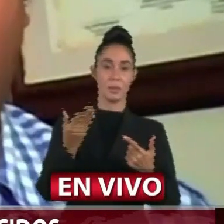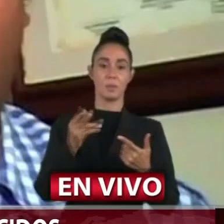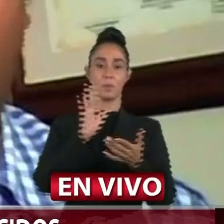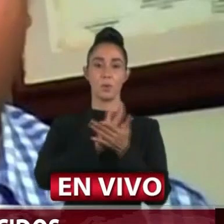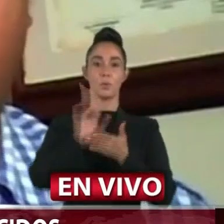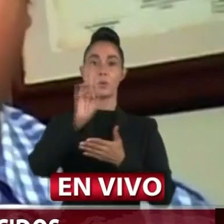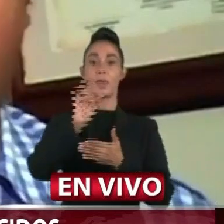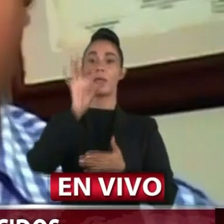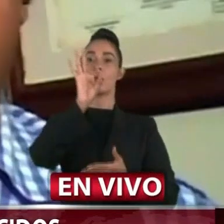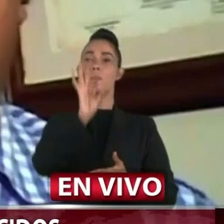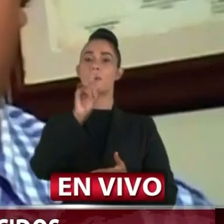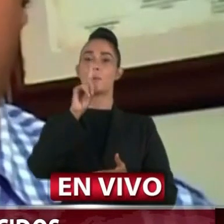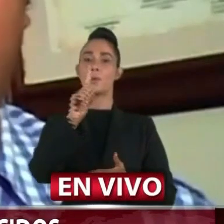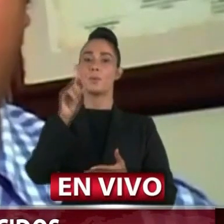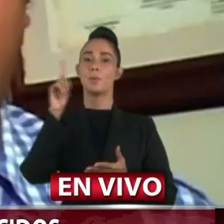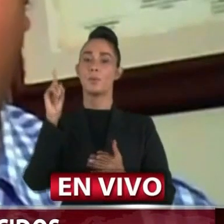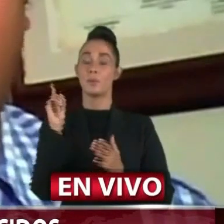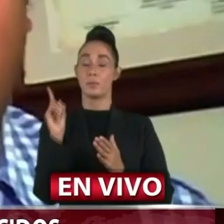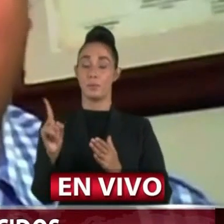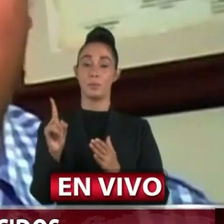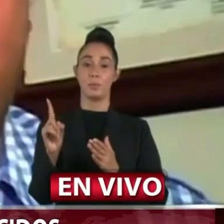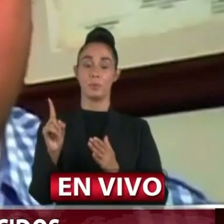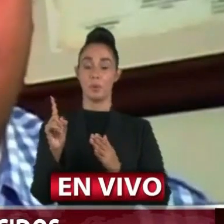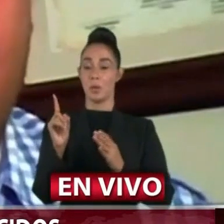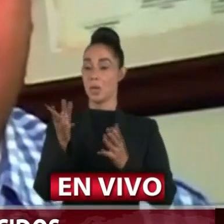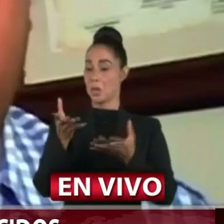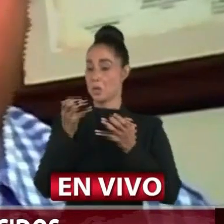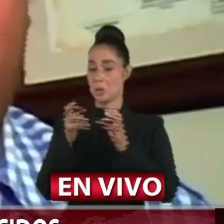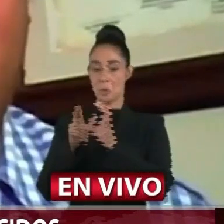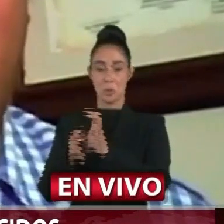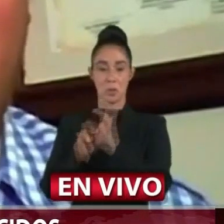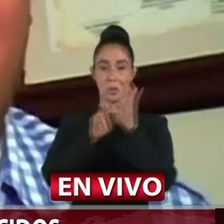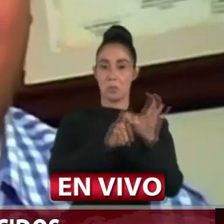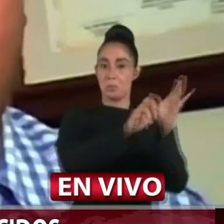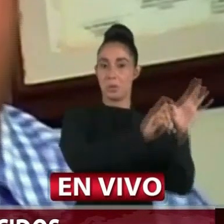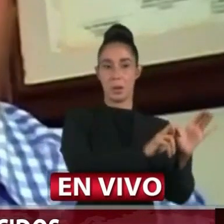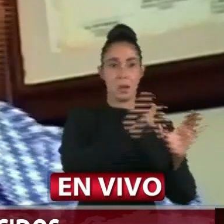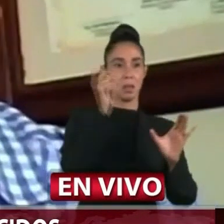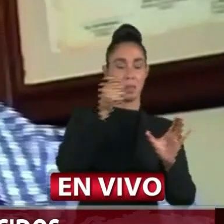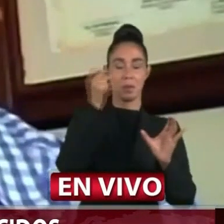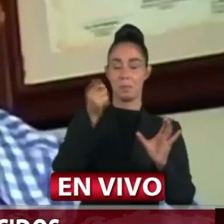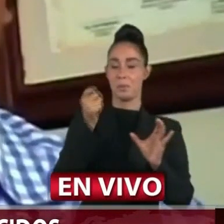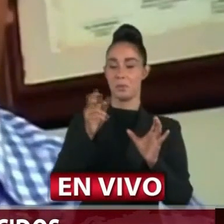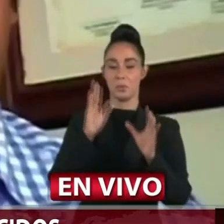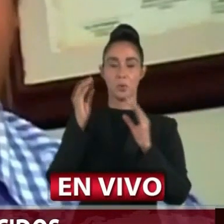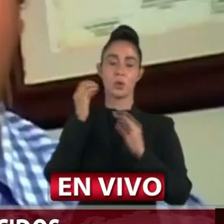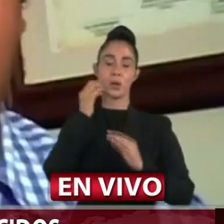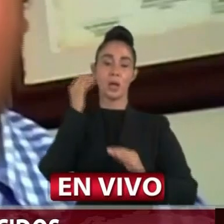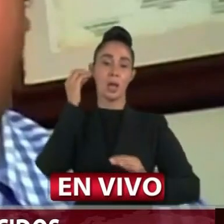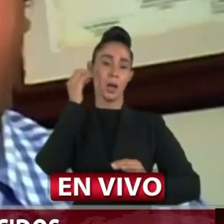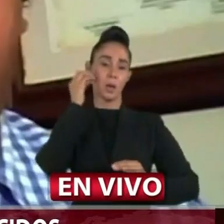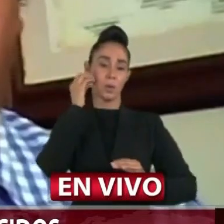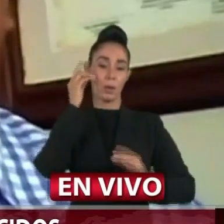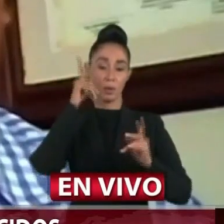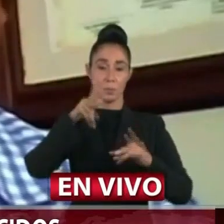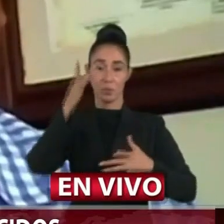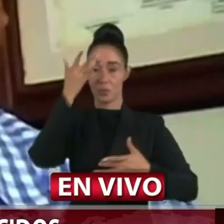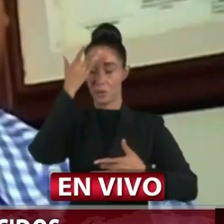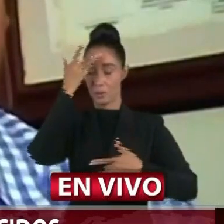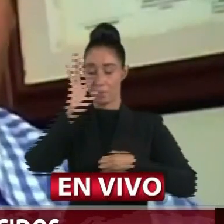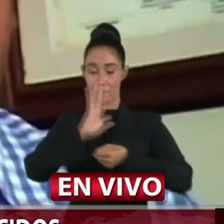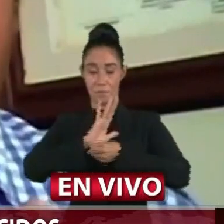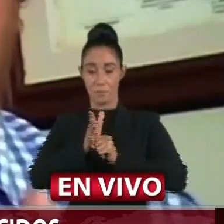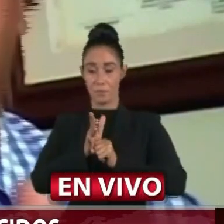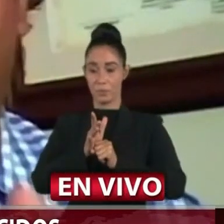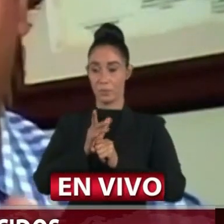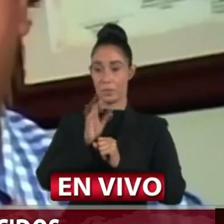del 911 que supuestamente no están la capacidad de los hogares a pacientes que puedan